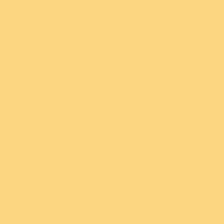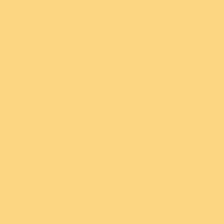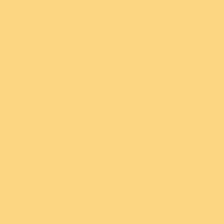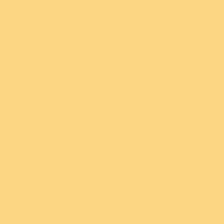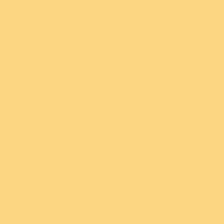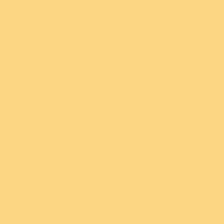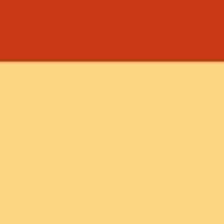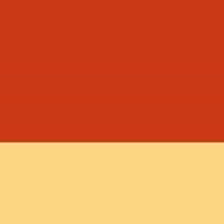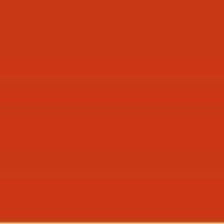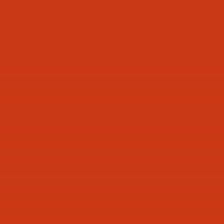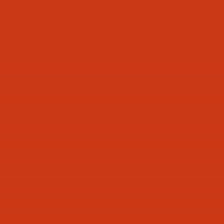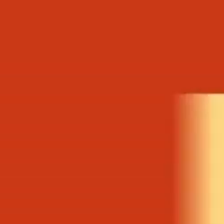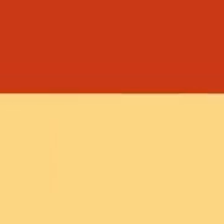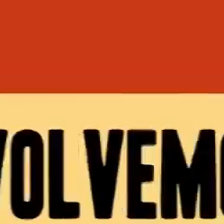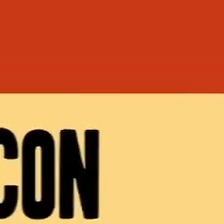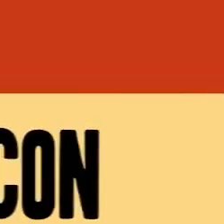y